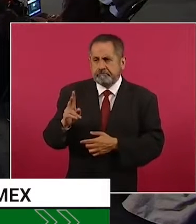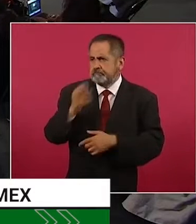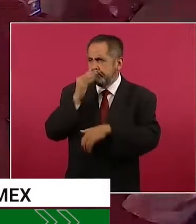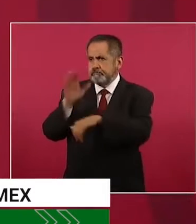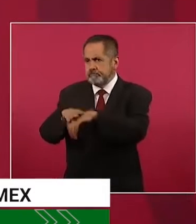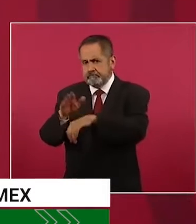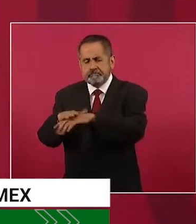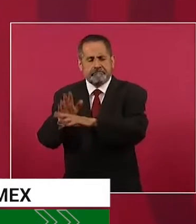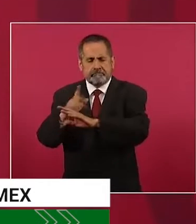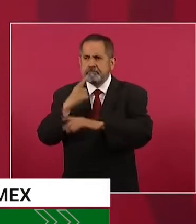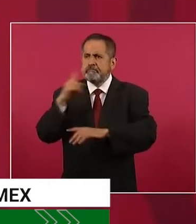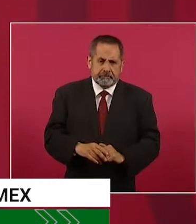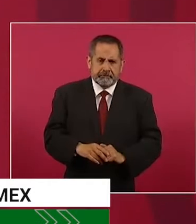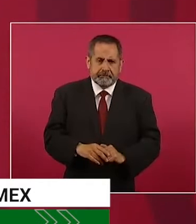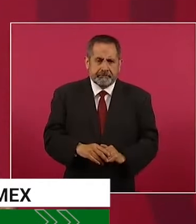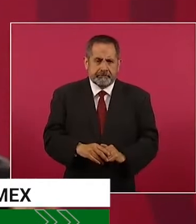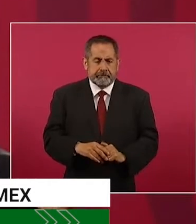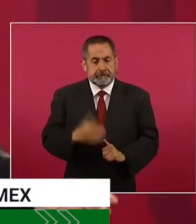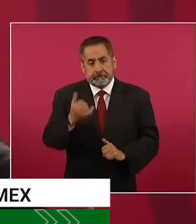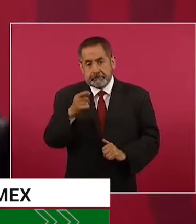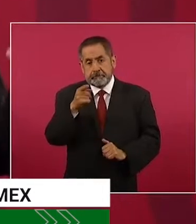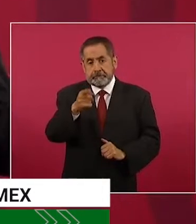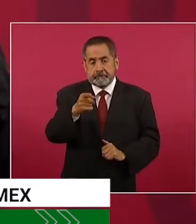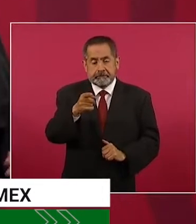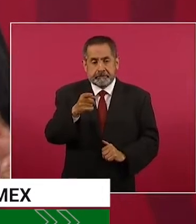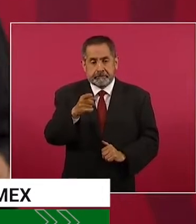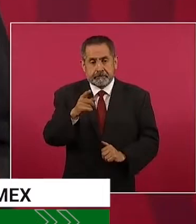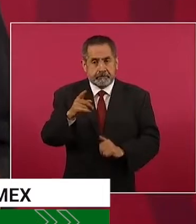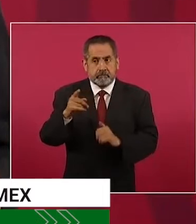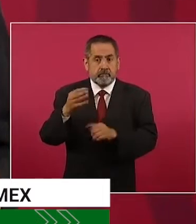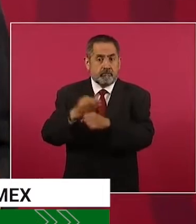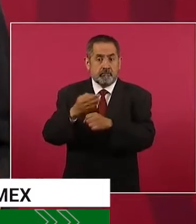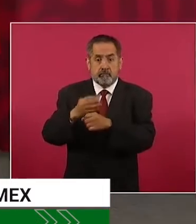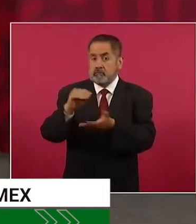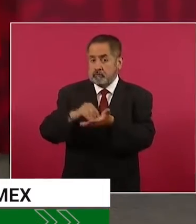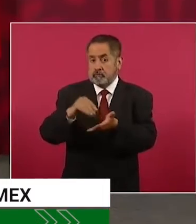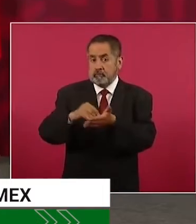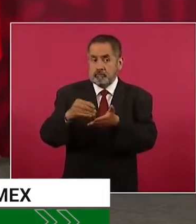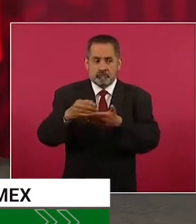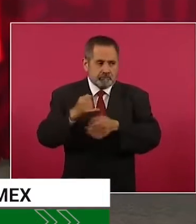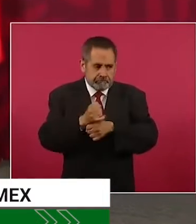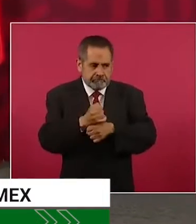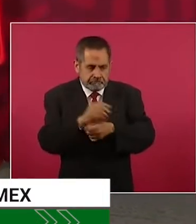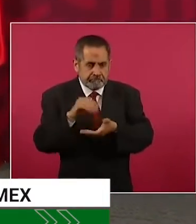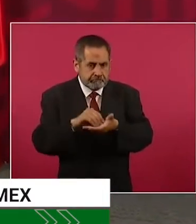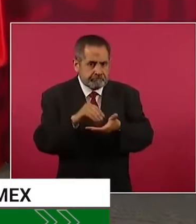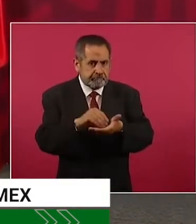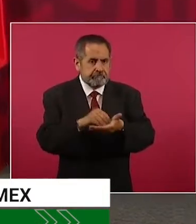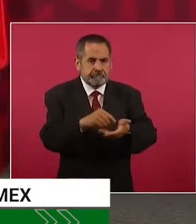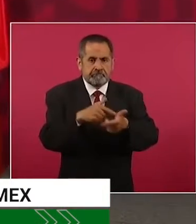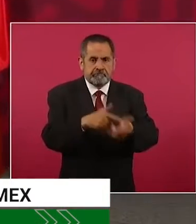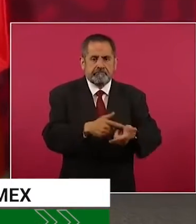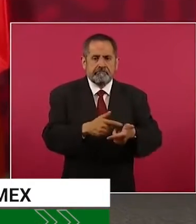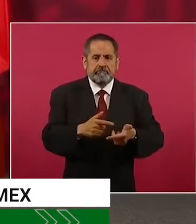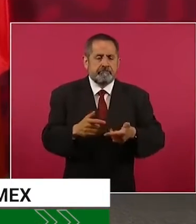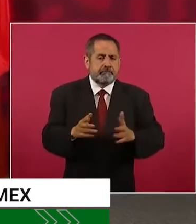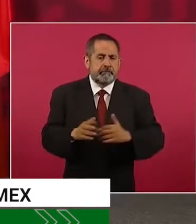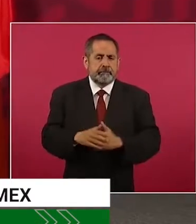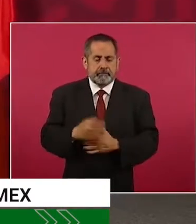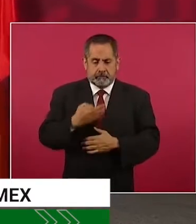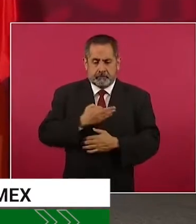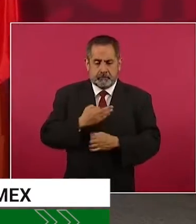General de la República y está abierta la investigación. No puedo